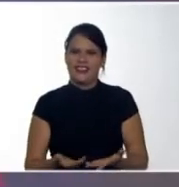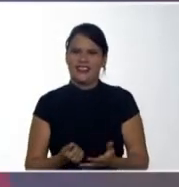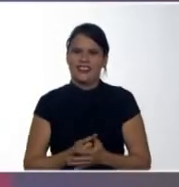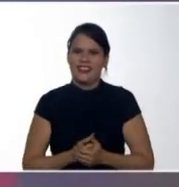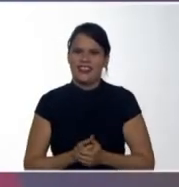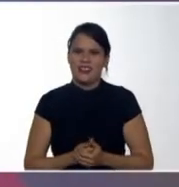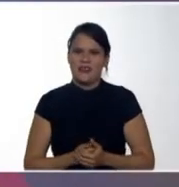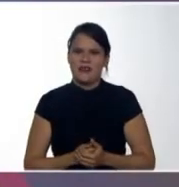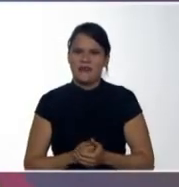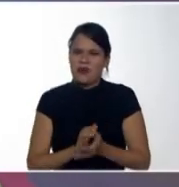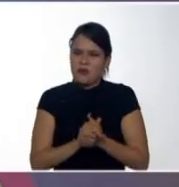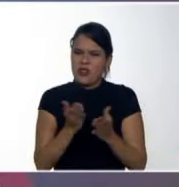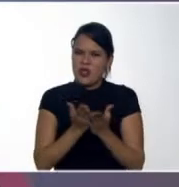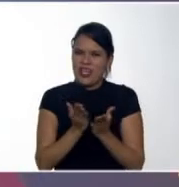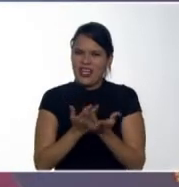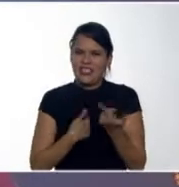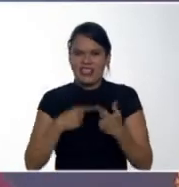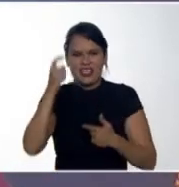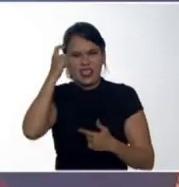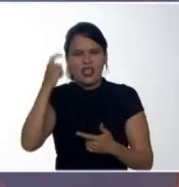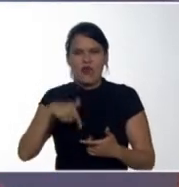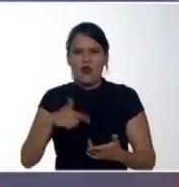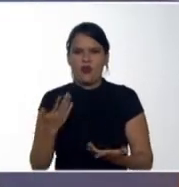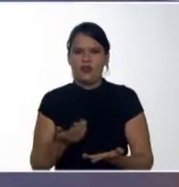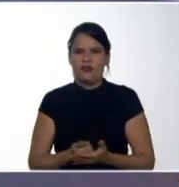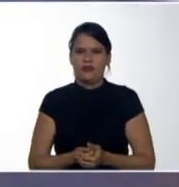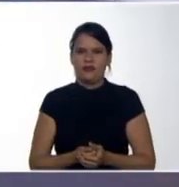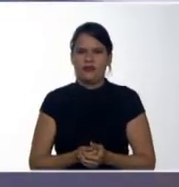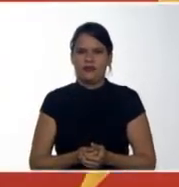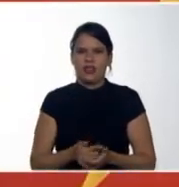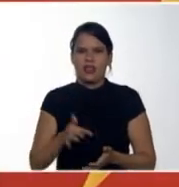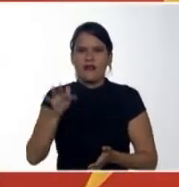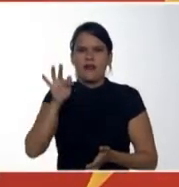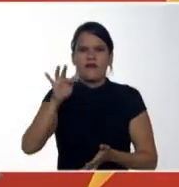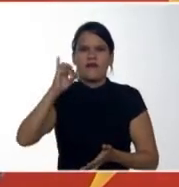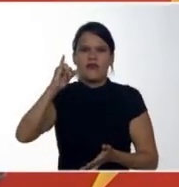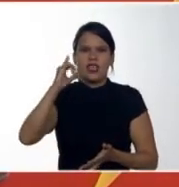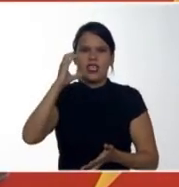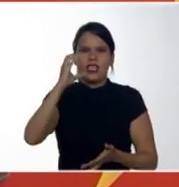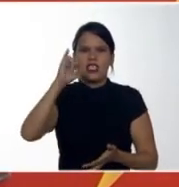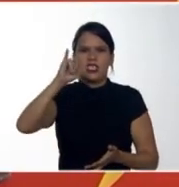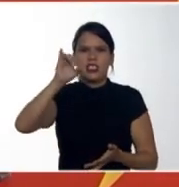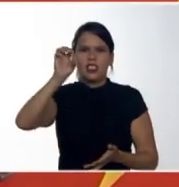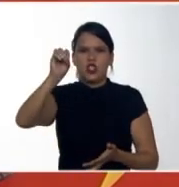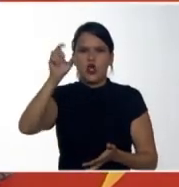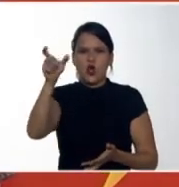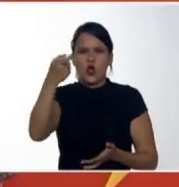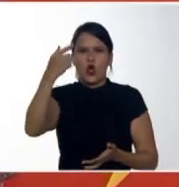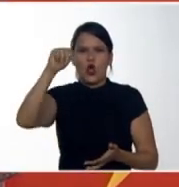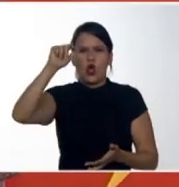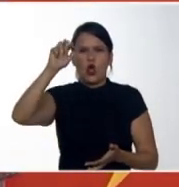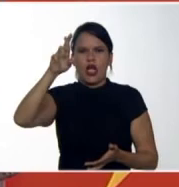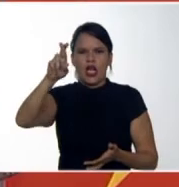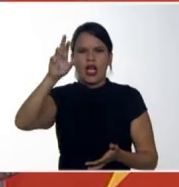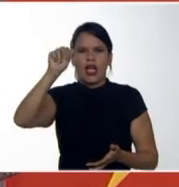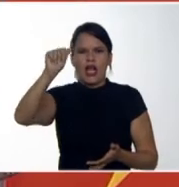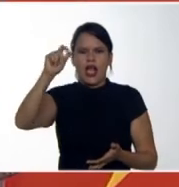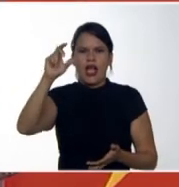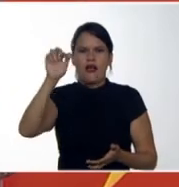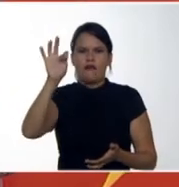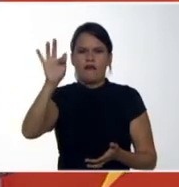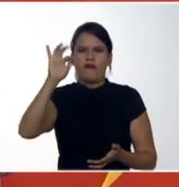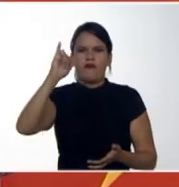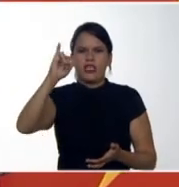de clase del día de hoy. Fisiografía se refiere a relieves. ¿Y qué más hermoso que